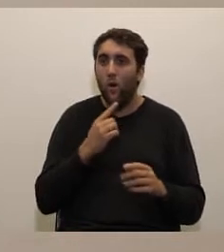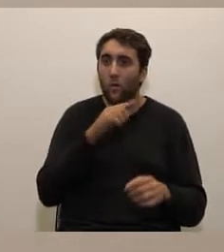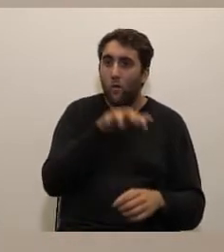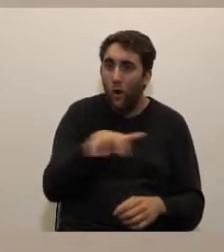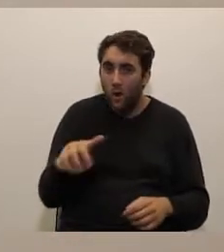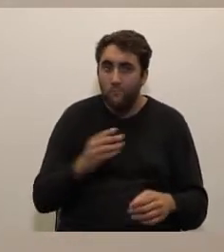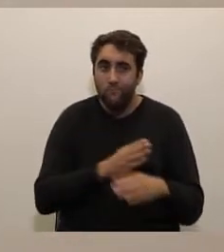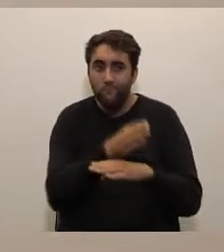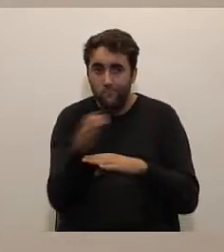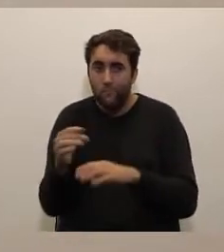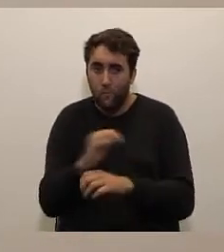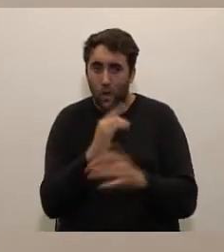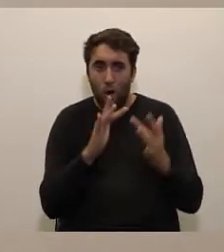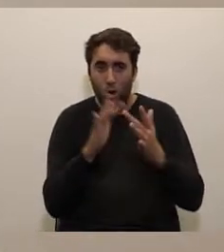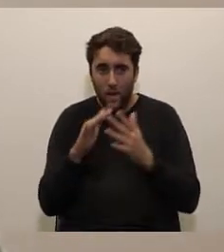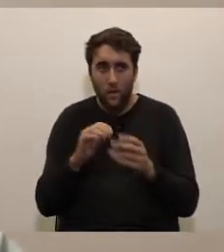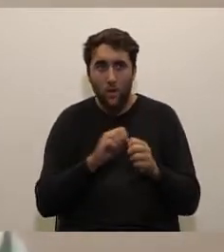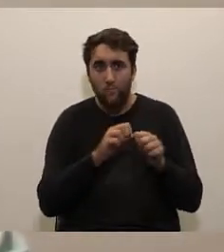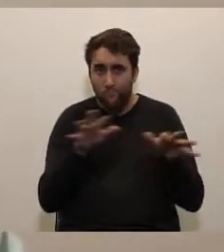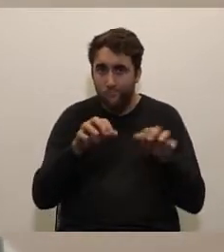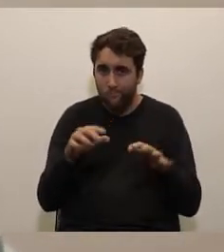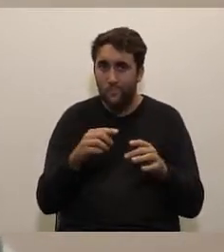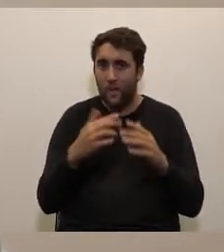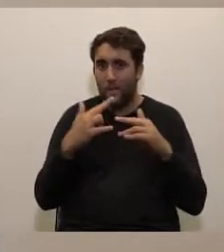permite estar en todo el país, pero también